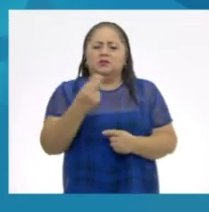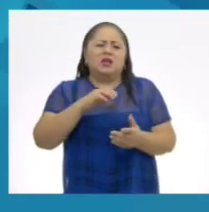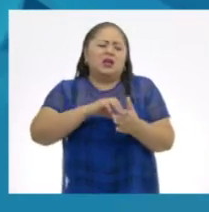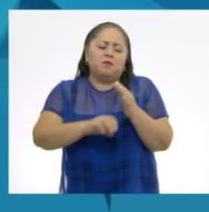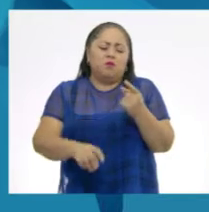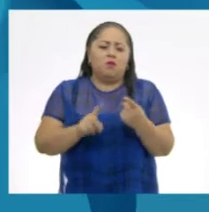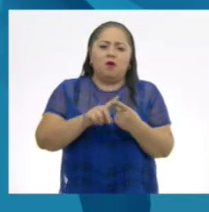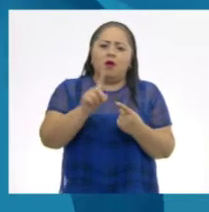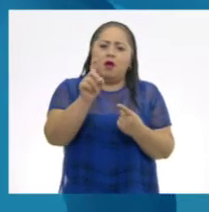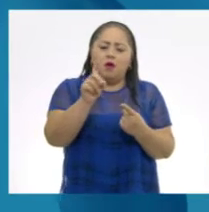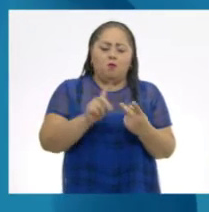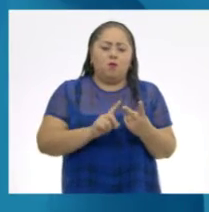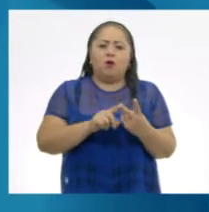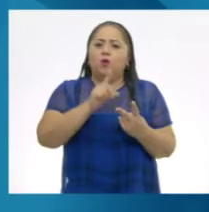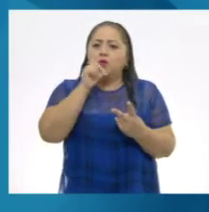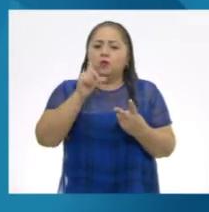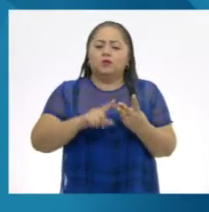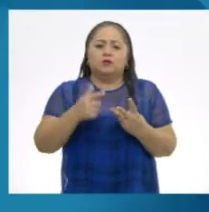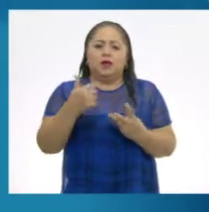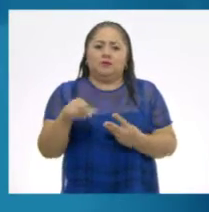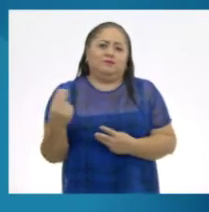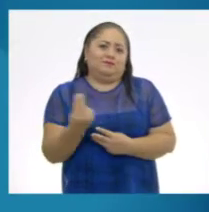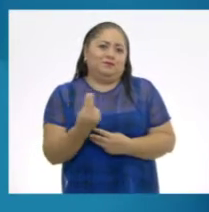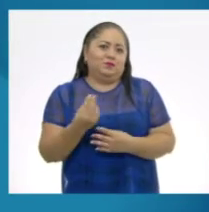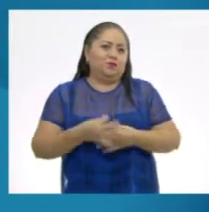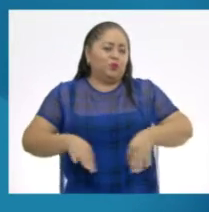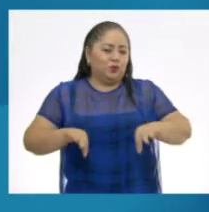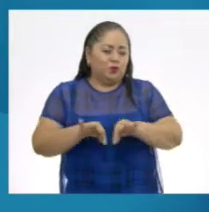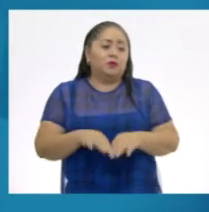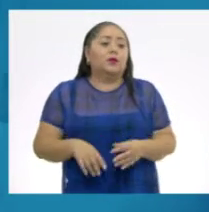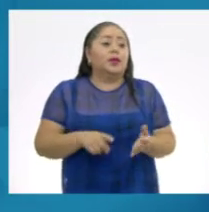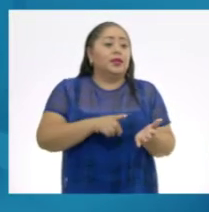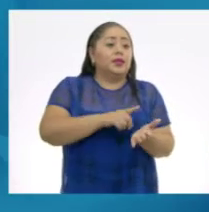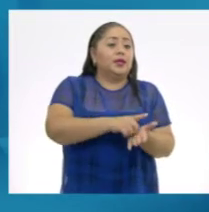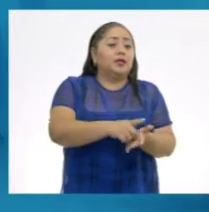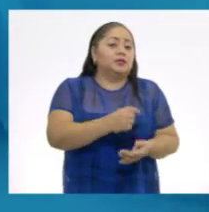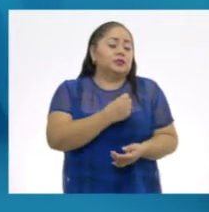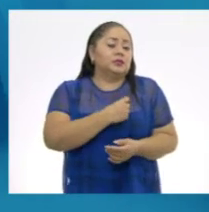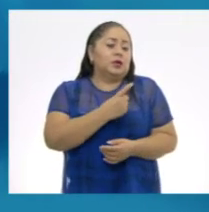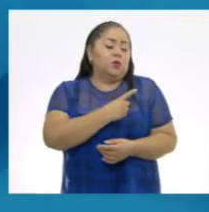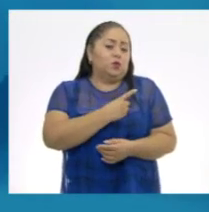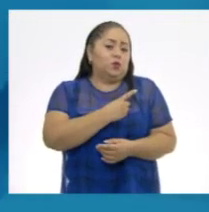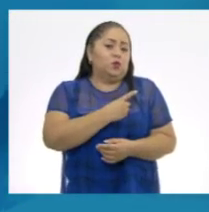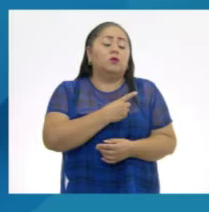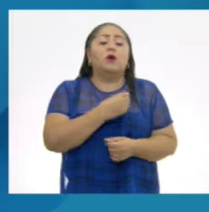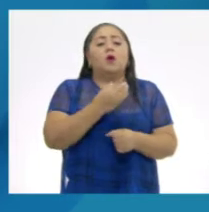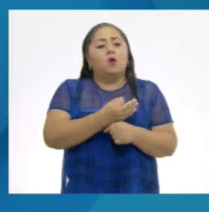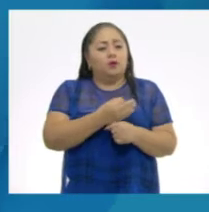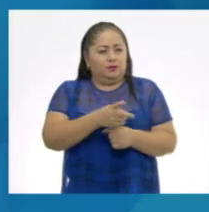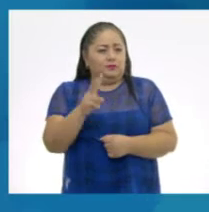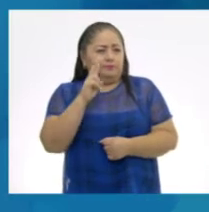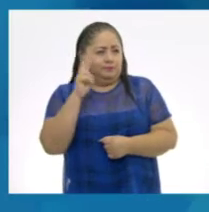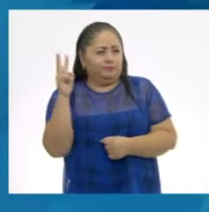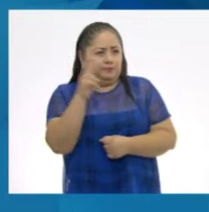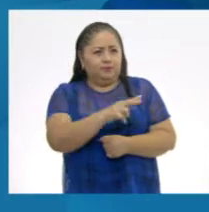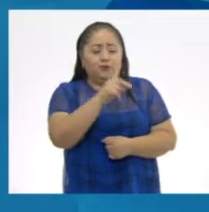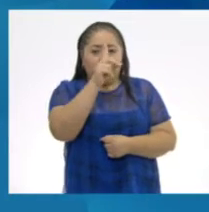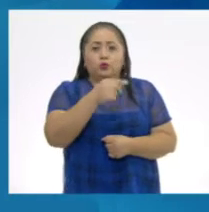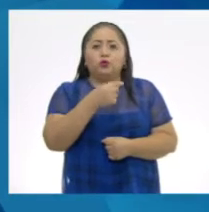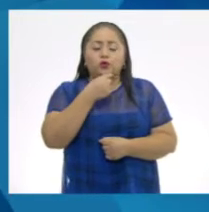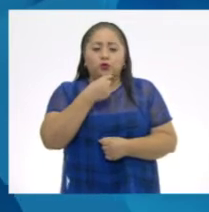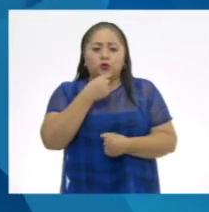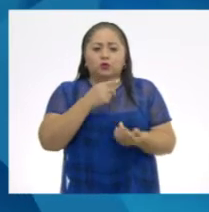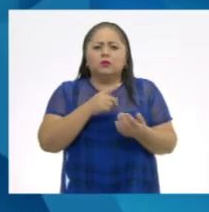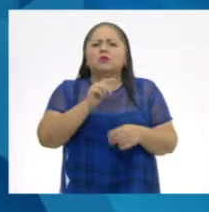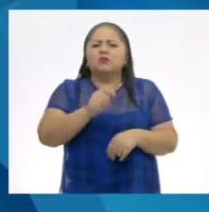Por ejemplo, agua, luz y gas. Derecho a la salud. Estamos observando que ahí hay un niño, lo